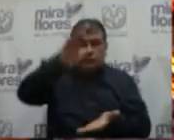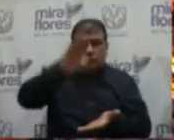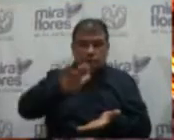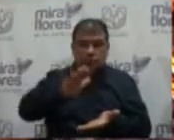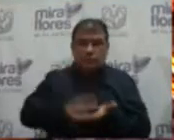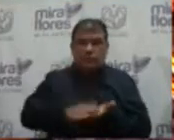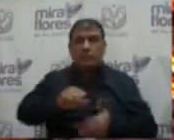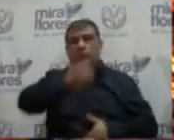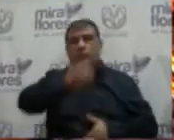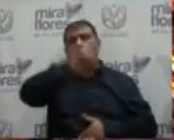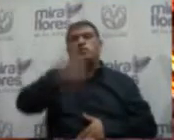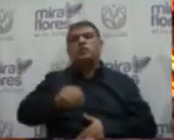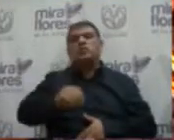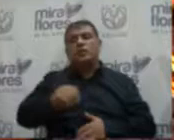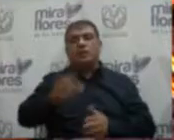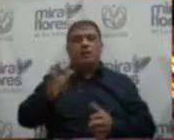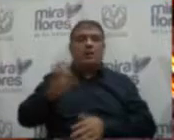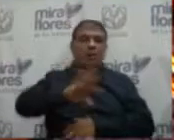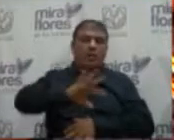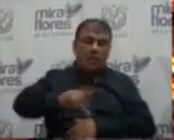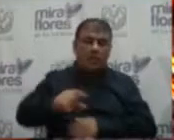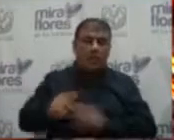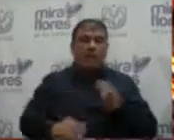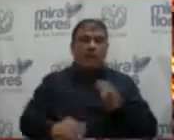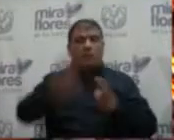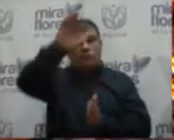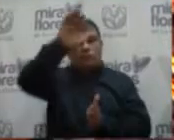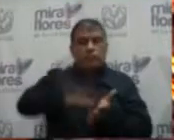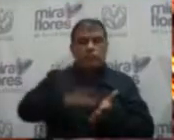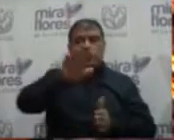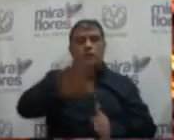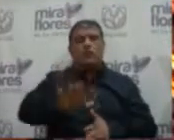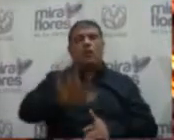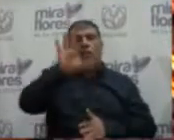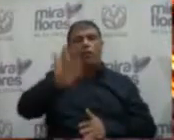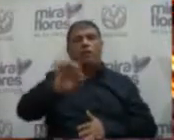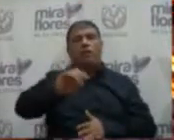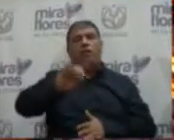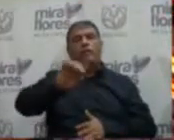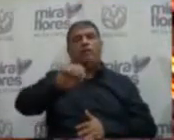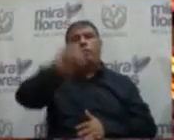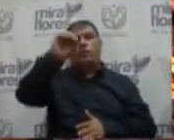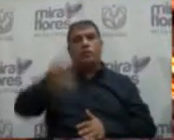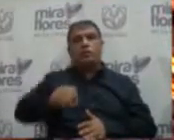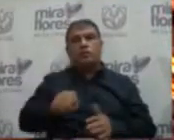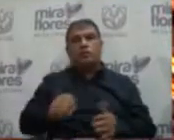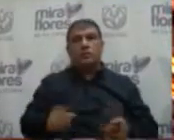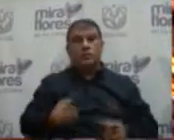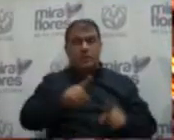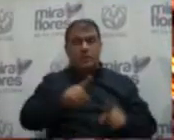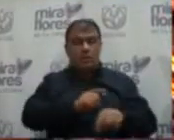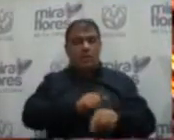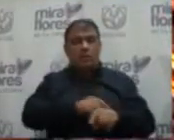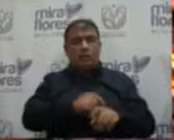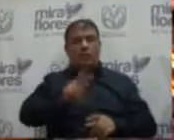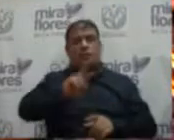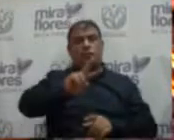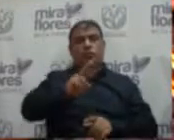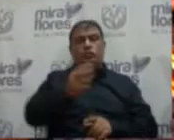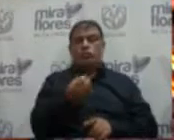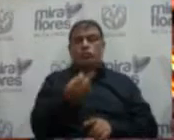el índice de delincuencia hasta en un 59%, esto entre los periodos 2012